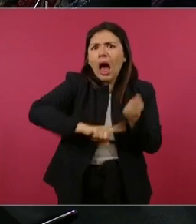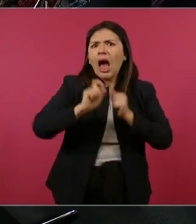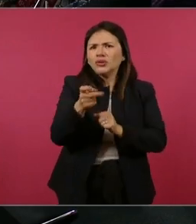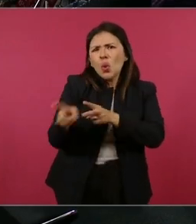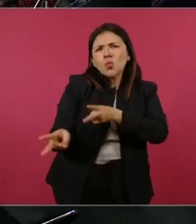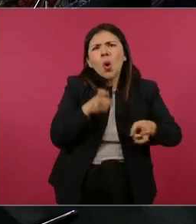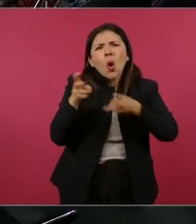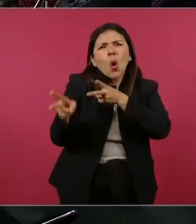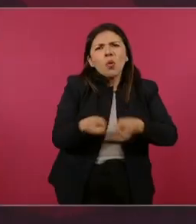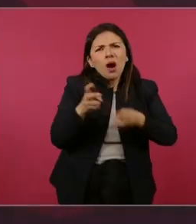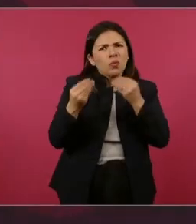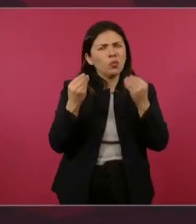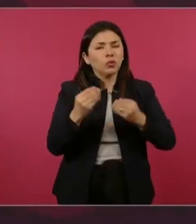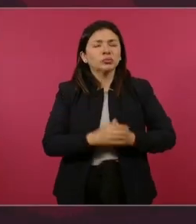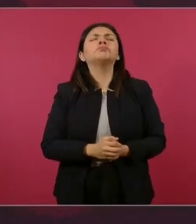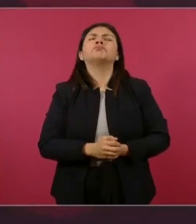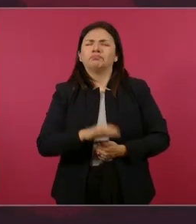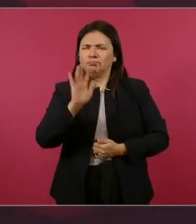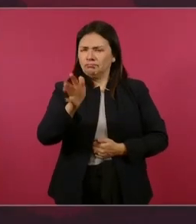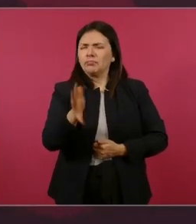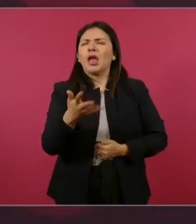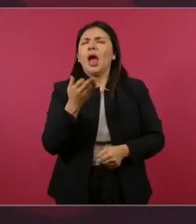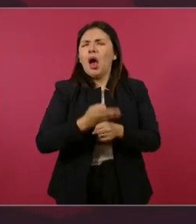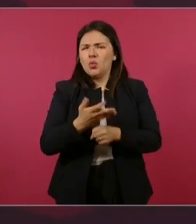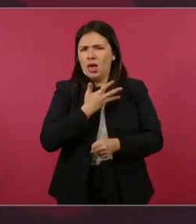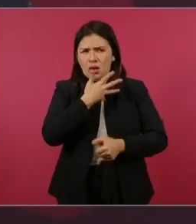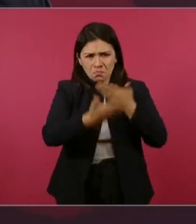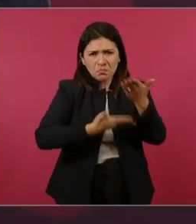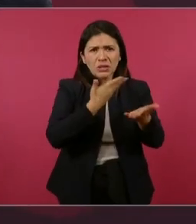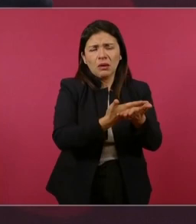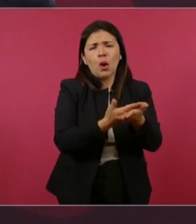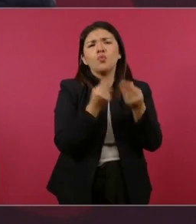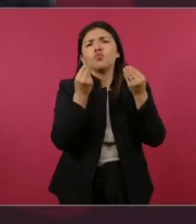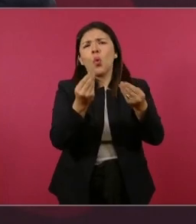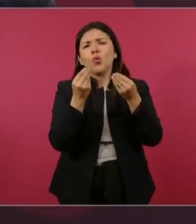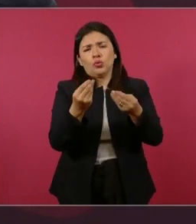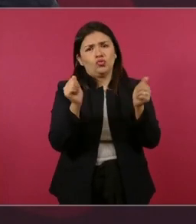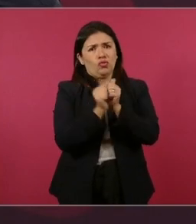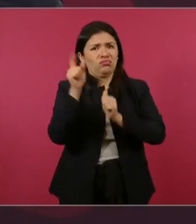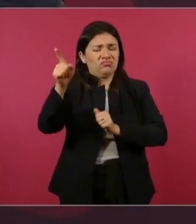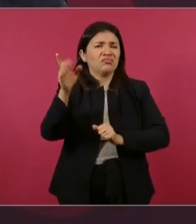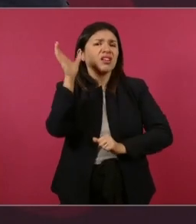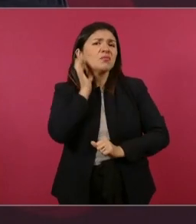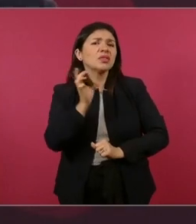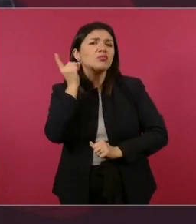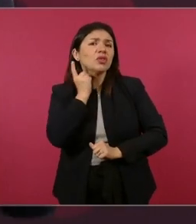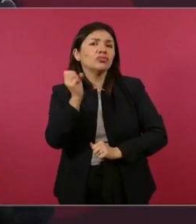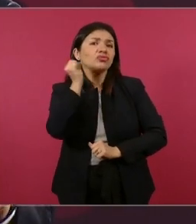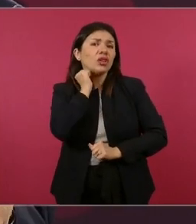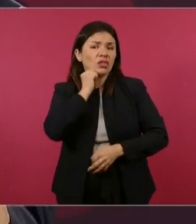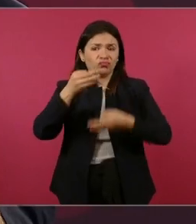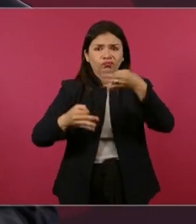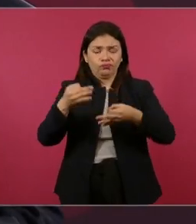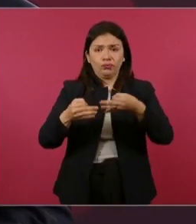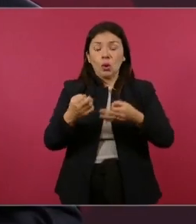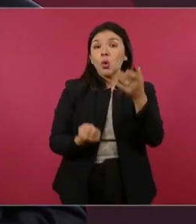están haciendo? Pues ahora hay iniciativas ya presentadas en el Congreso. Creo que la